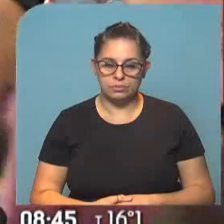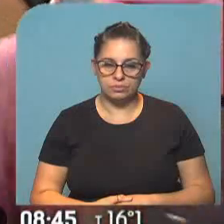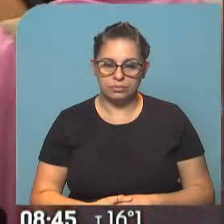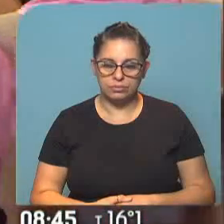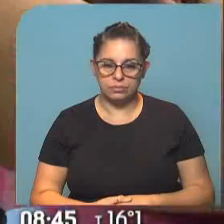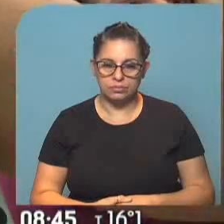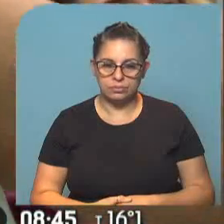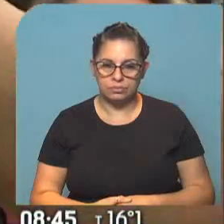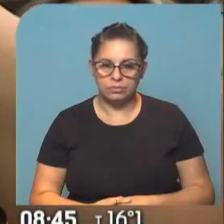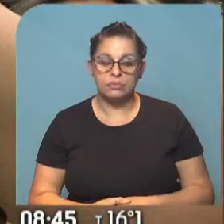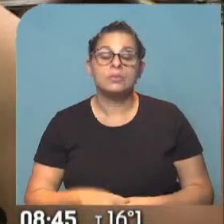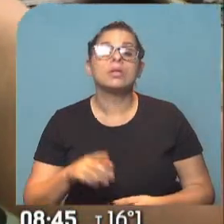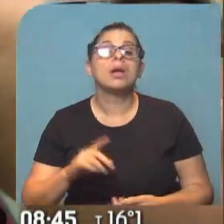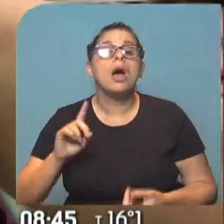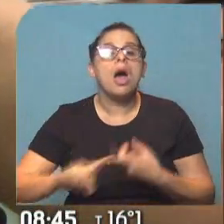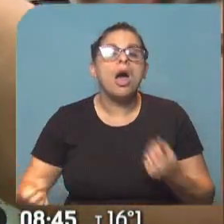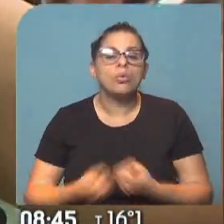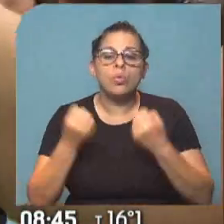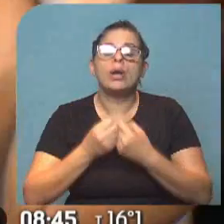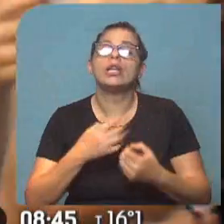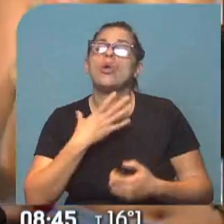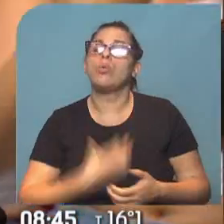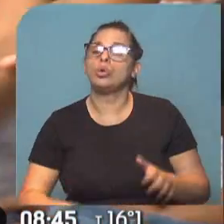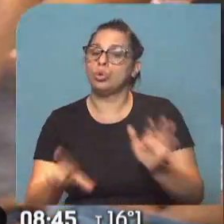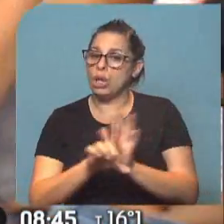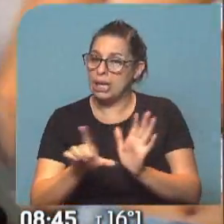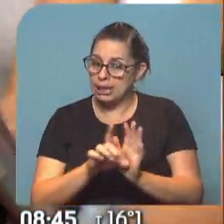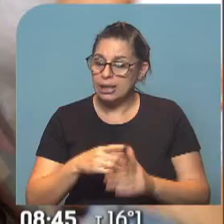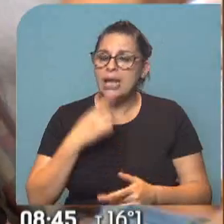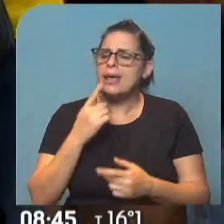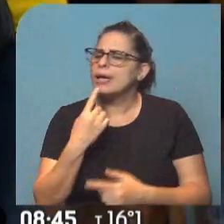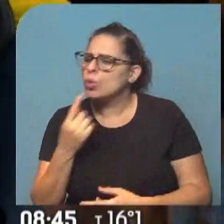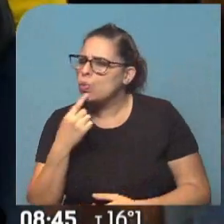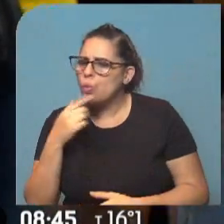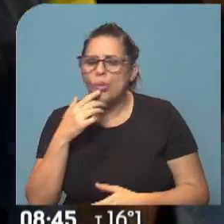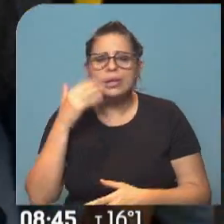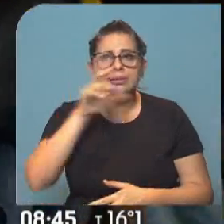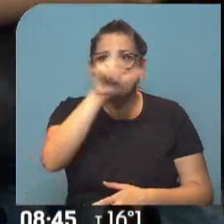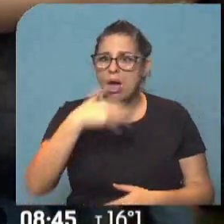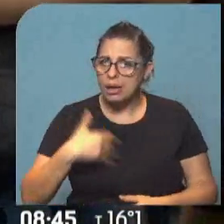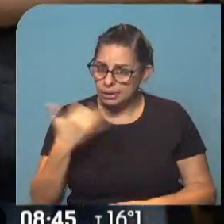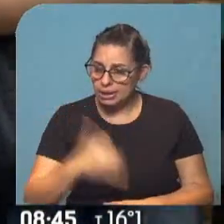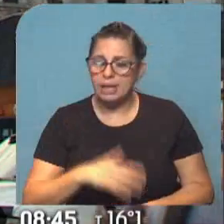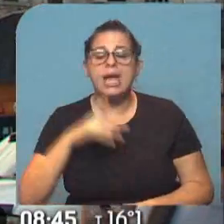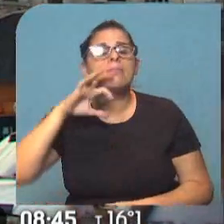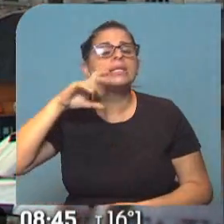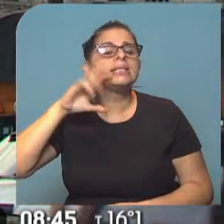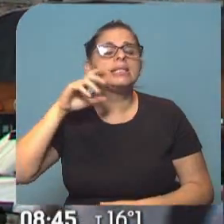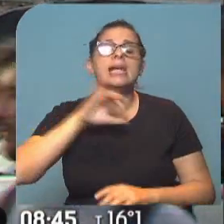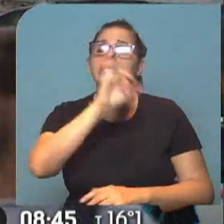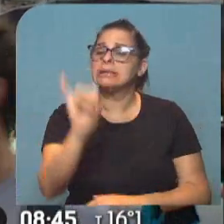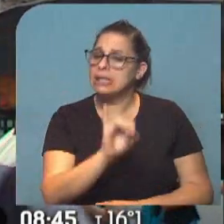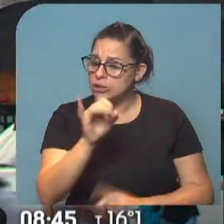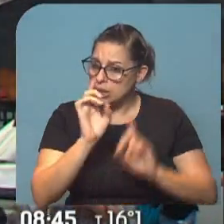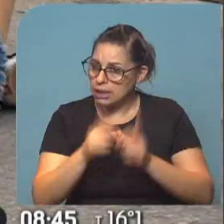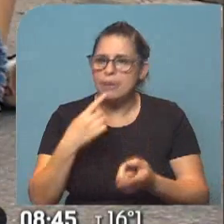¿Está de acuerdo con la despenalización del aborto? Así lo reveló una encuesta realizada en todo el país por Amnistía Internacional.